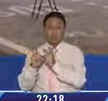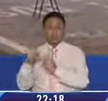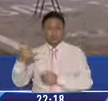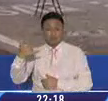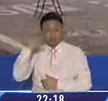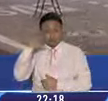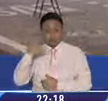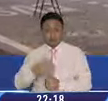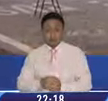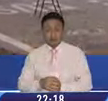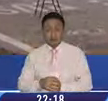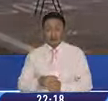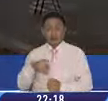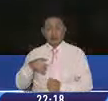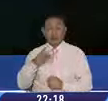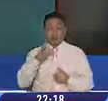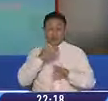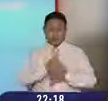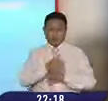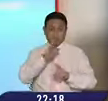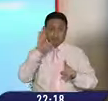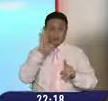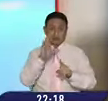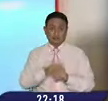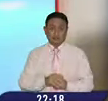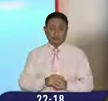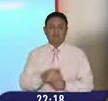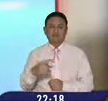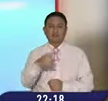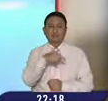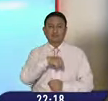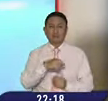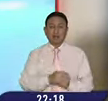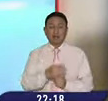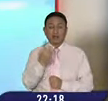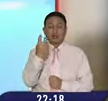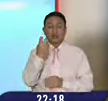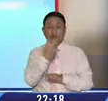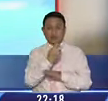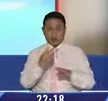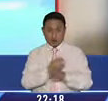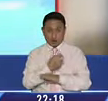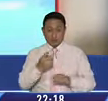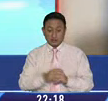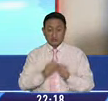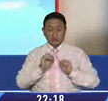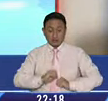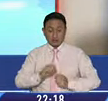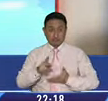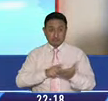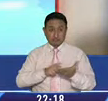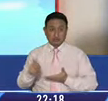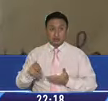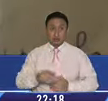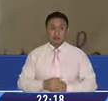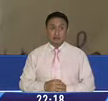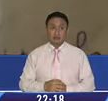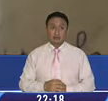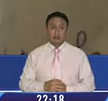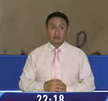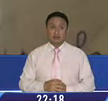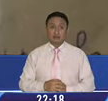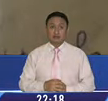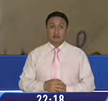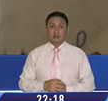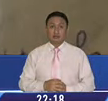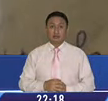llamaron y ahí la habían amenazado. En el escrito les dan 12 horas de plazo para que entreguen la cuota que les exigen. Hasta en la